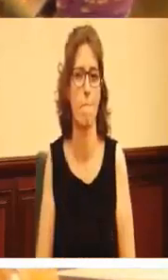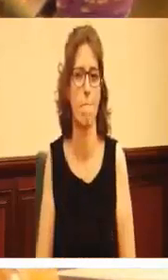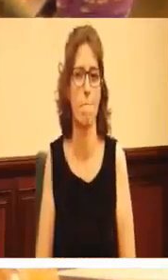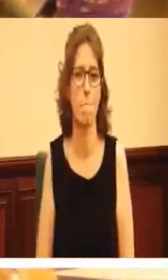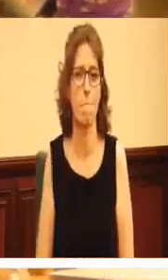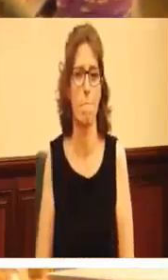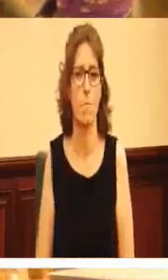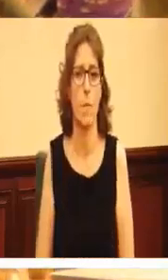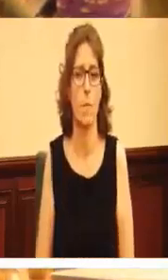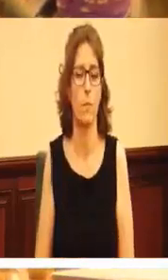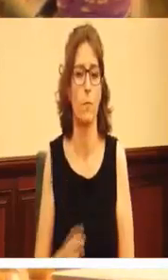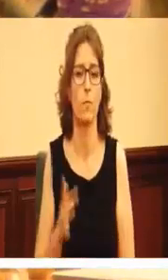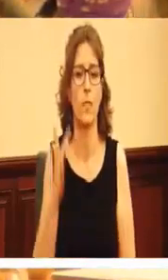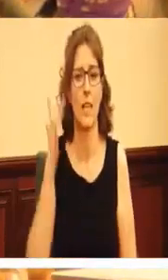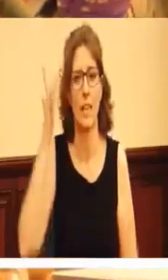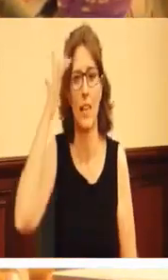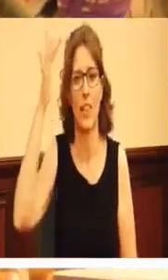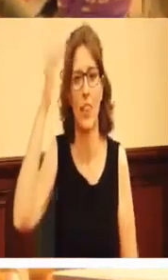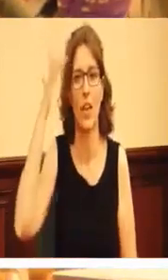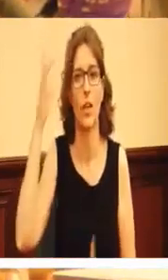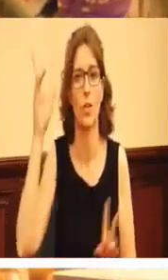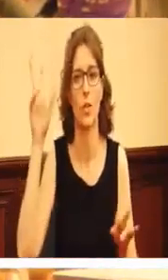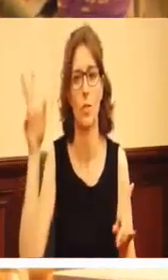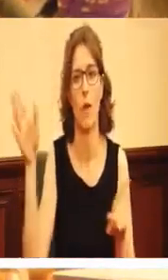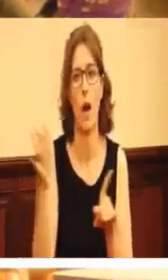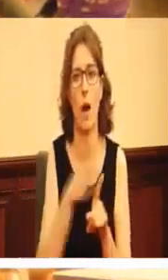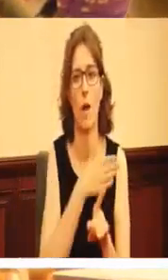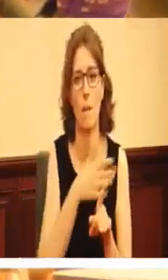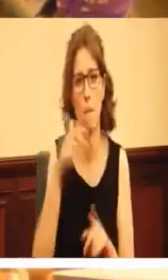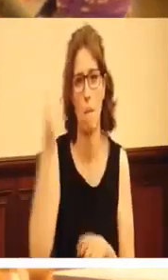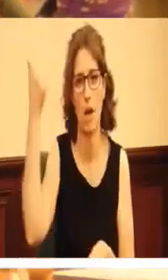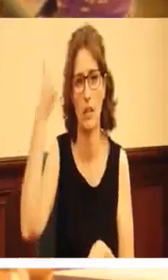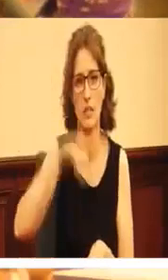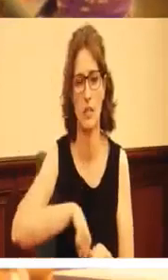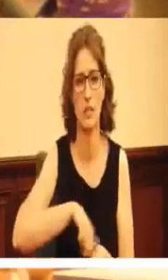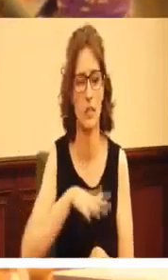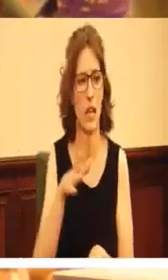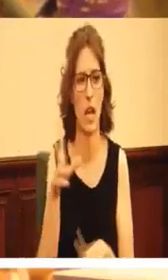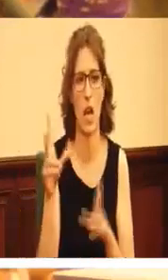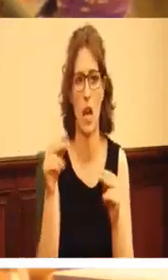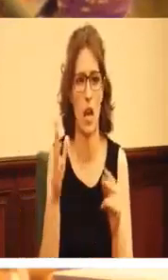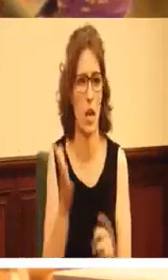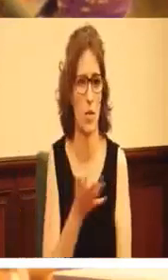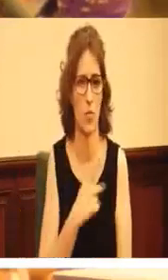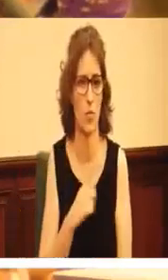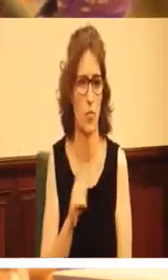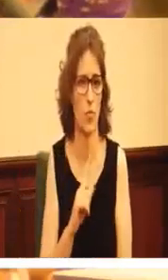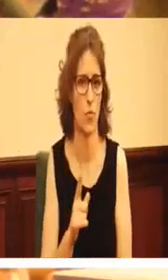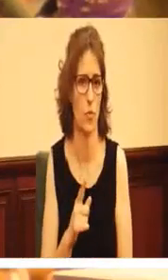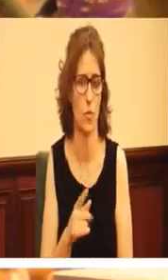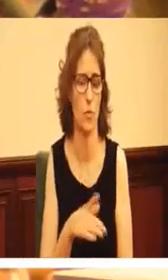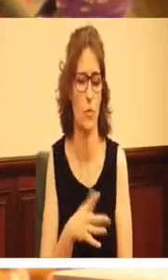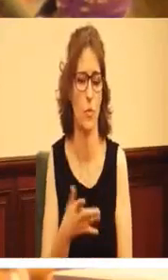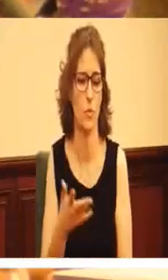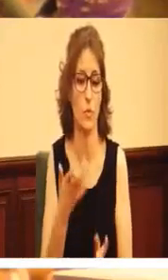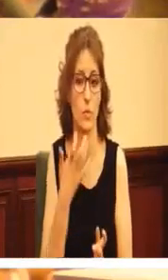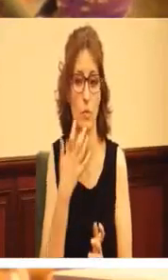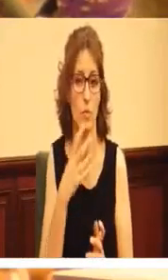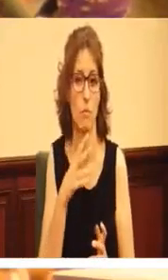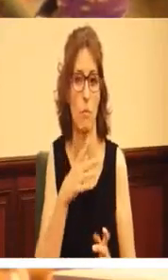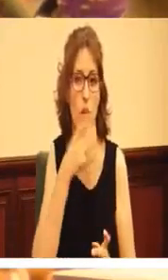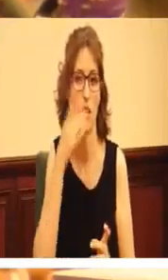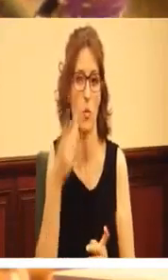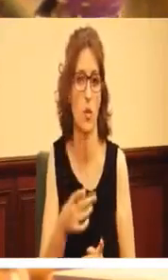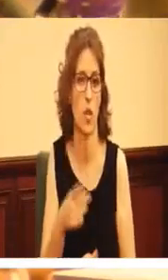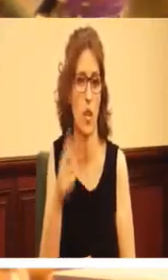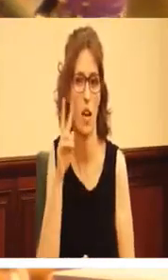No quiero debatir su ideario sobre las violencias machistas, porque miren, entonces ya no estamos hablando de vergüenza ajena,